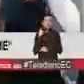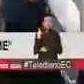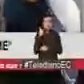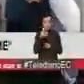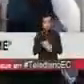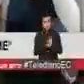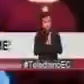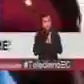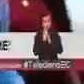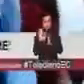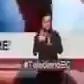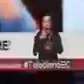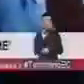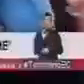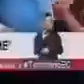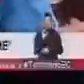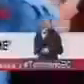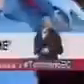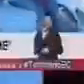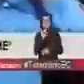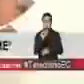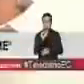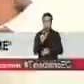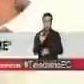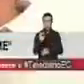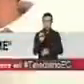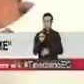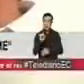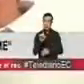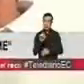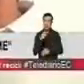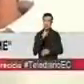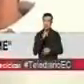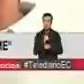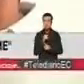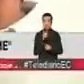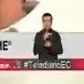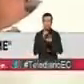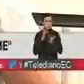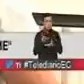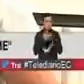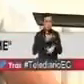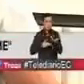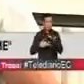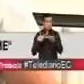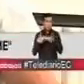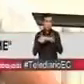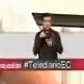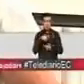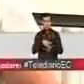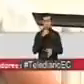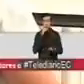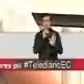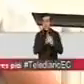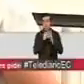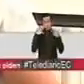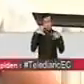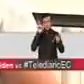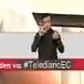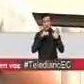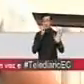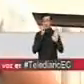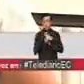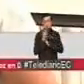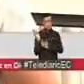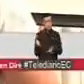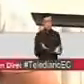la solicitud de Sofía Almeida. Sin embargo, Tuárez afirma tener buena relación con los consejeros. Ella puede presentar y cualquier ciudadano puede presentar.